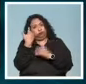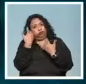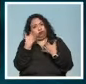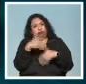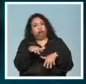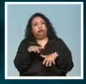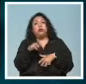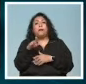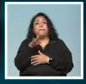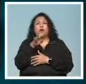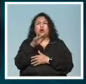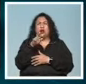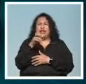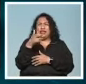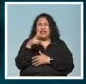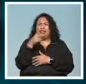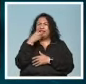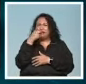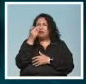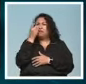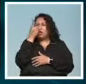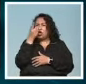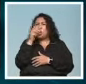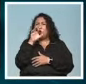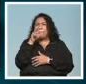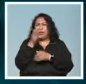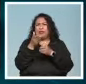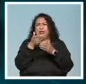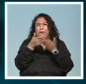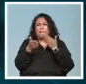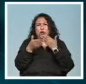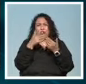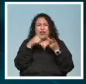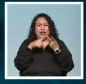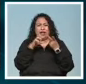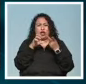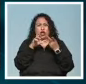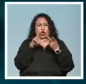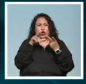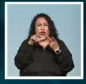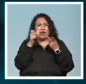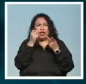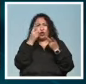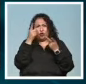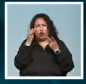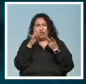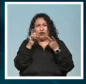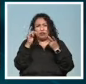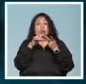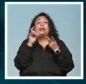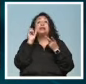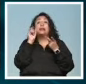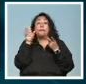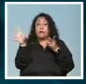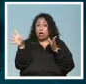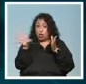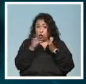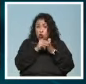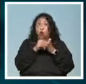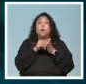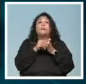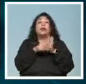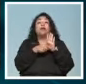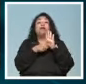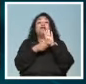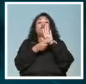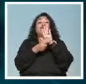que Molière dirá que es el creador de la comedia moderna, y Corneille, este gran autor francés, también lo copiará y pondrá